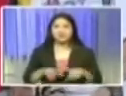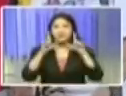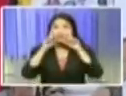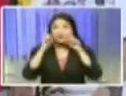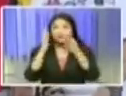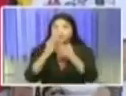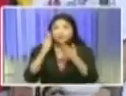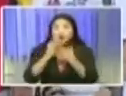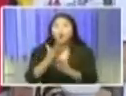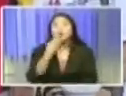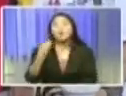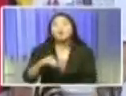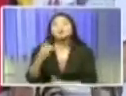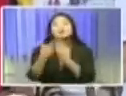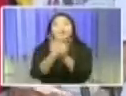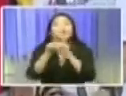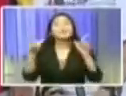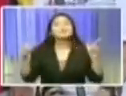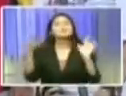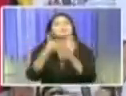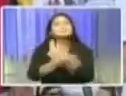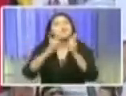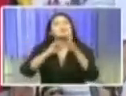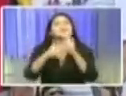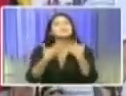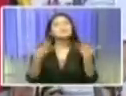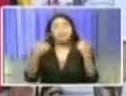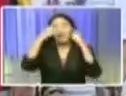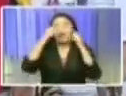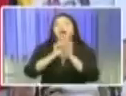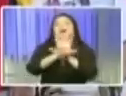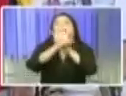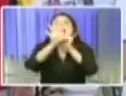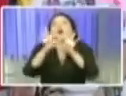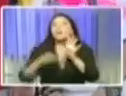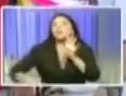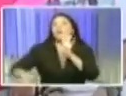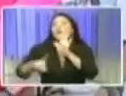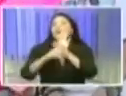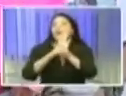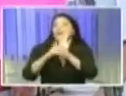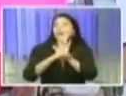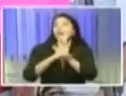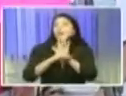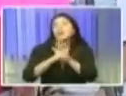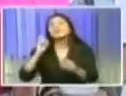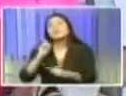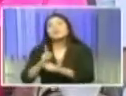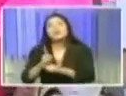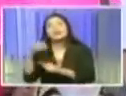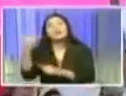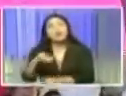formarse como juventud libre significa tener claros los derechos y los deberes que tiene la juventud.